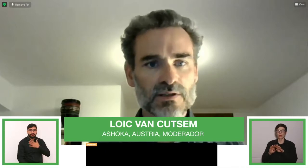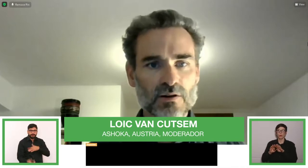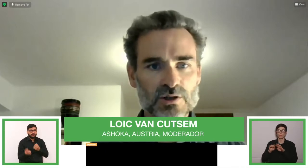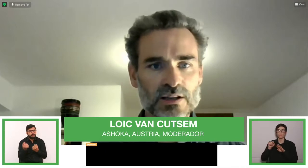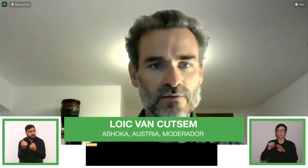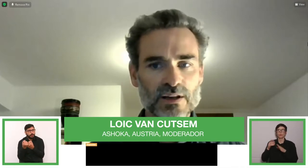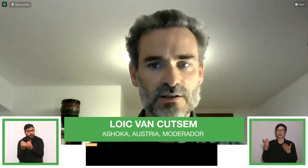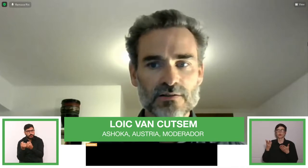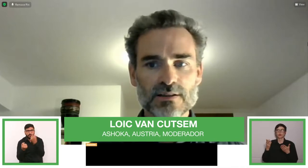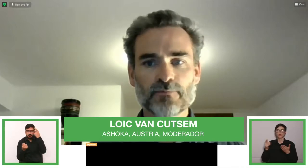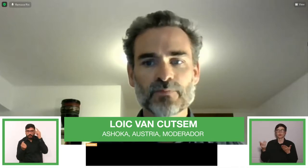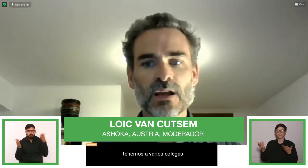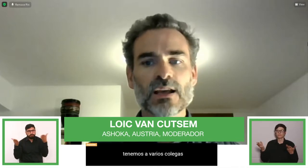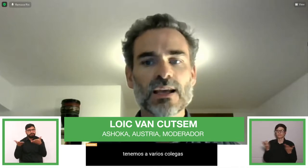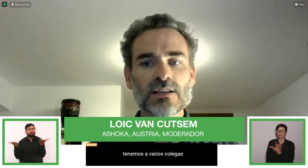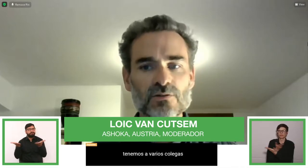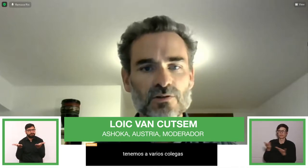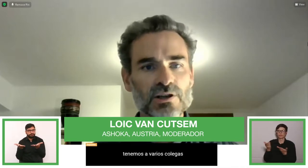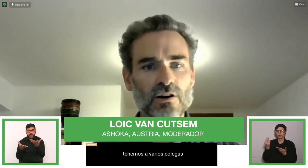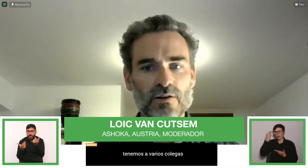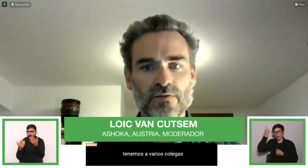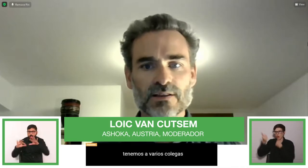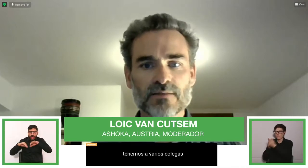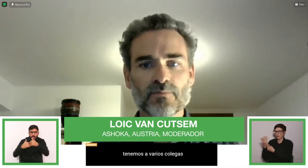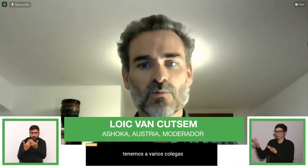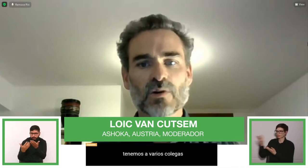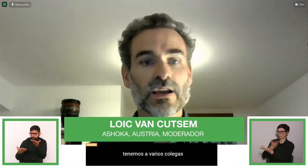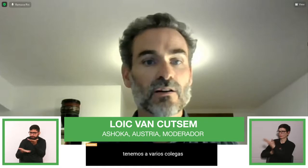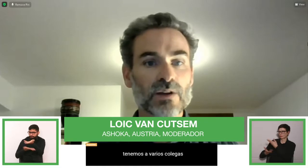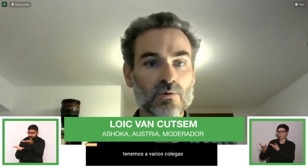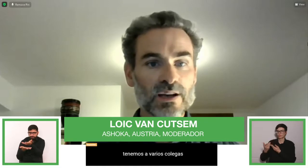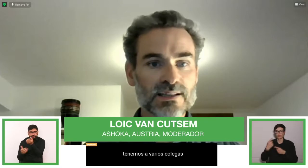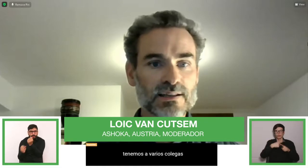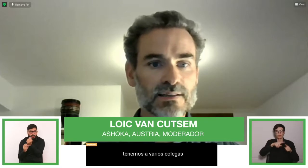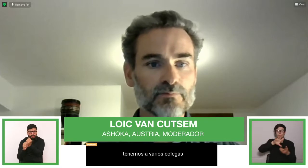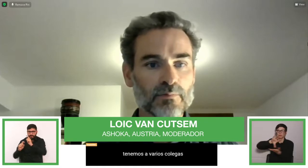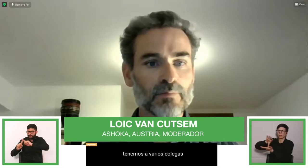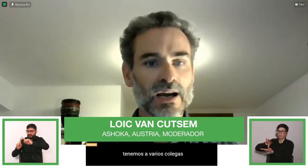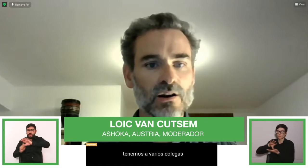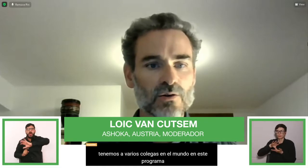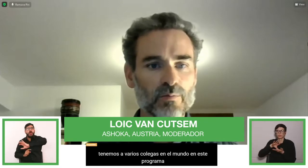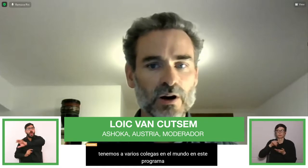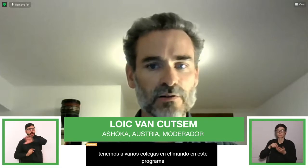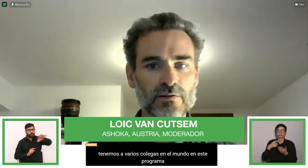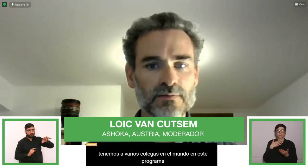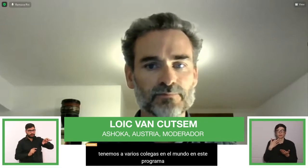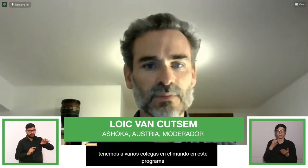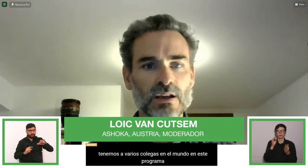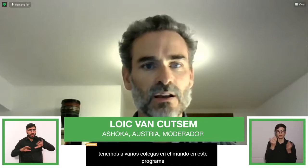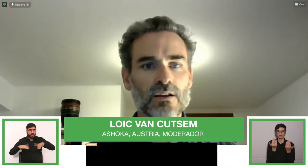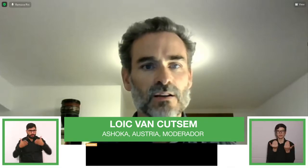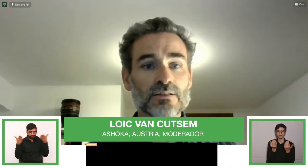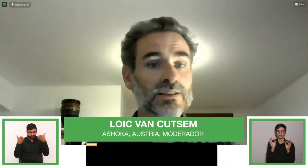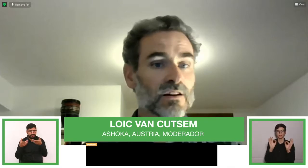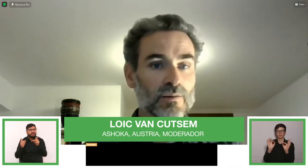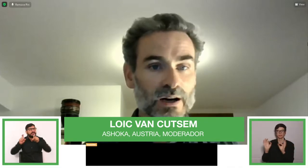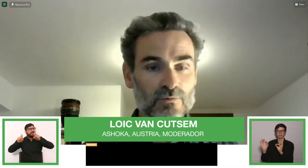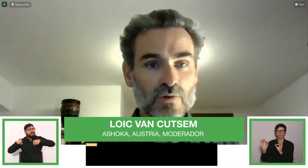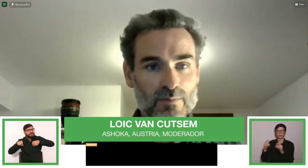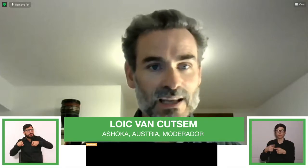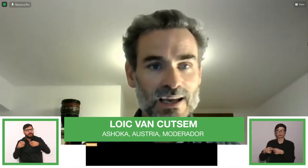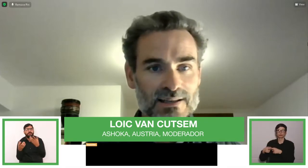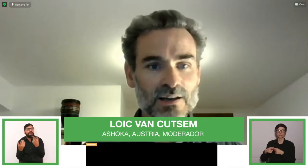y la transferencia de innovaciones sociales probadas en diferentes geografías donde se necesitan por los